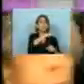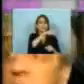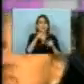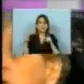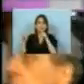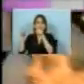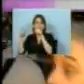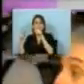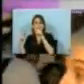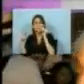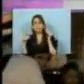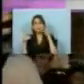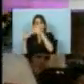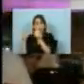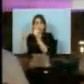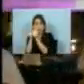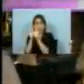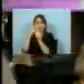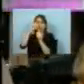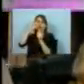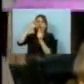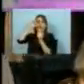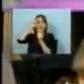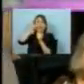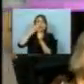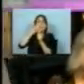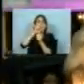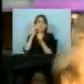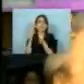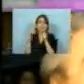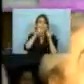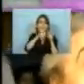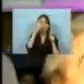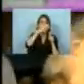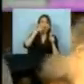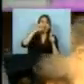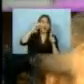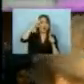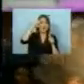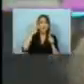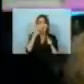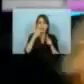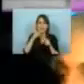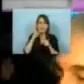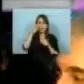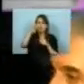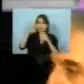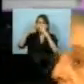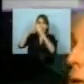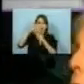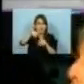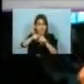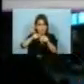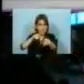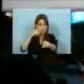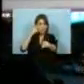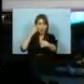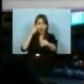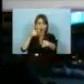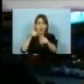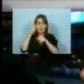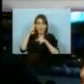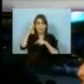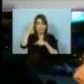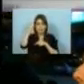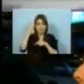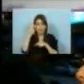ligada al Reunión de Adrián Suárez, y con Jope por Ideas del Sur. Fueron a buscar un sí, no fueron a hablar, a semblantear y a coquetear.